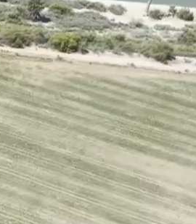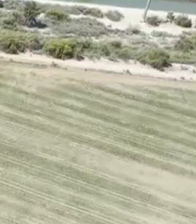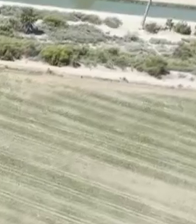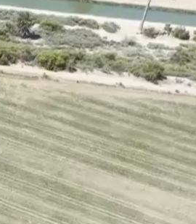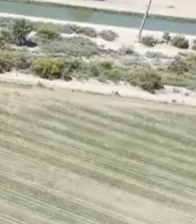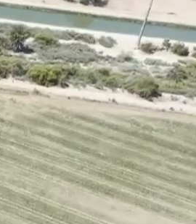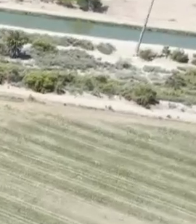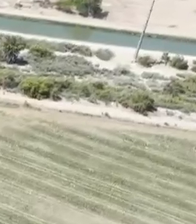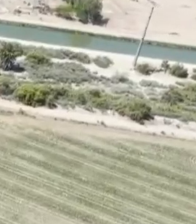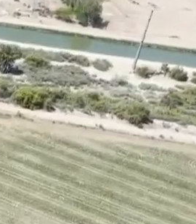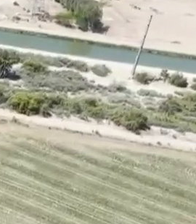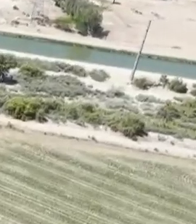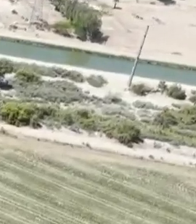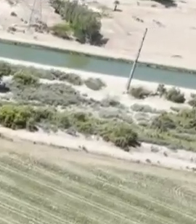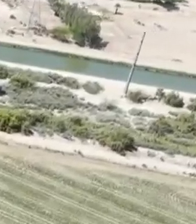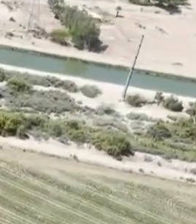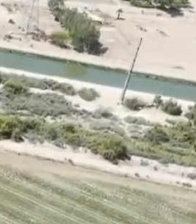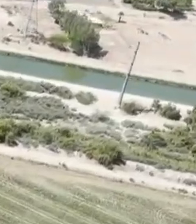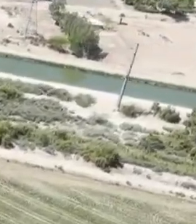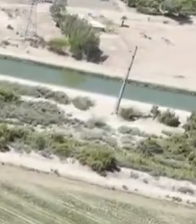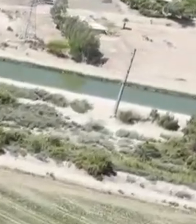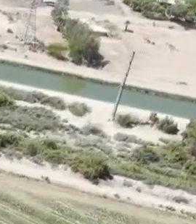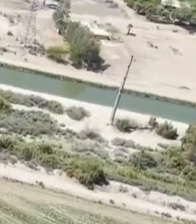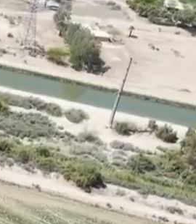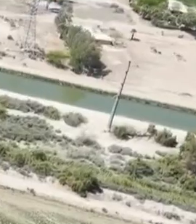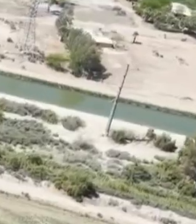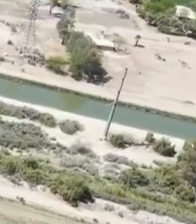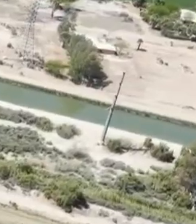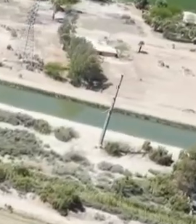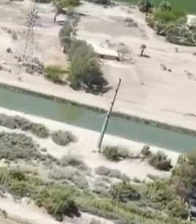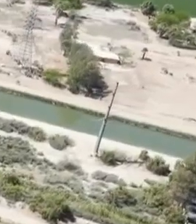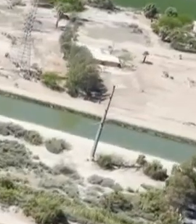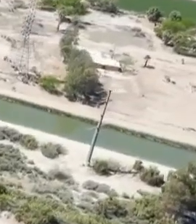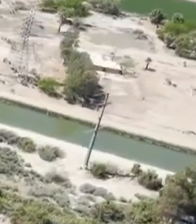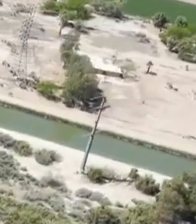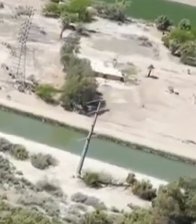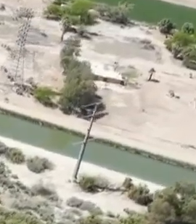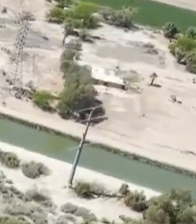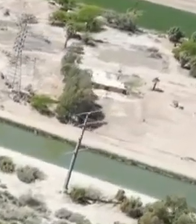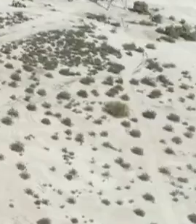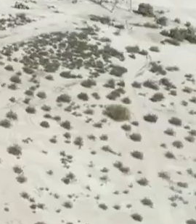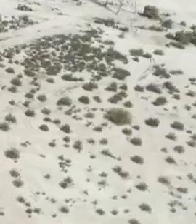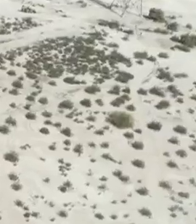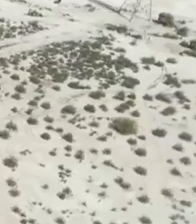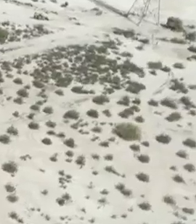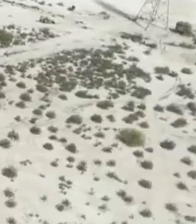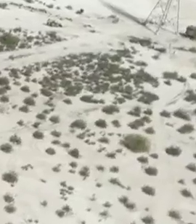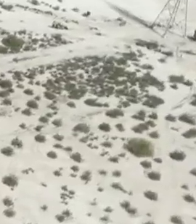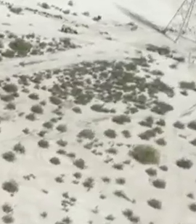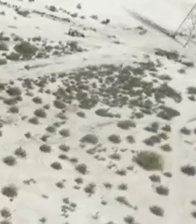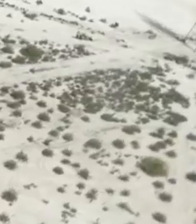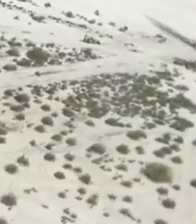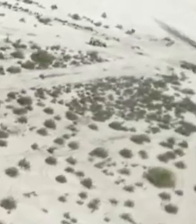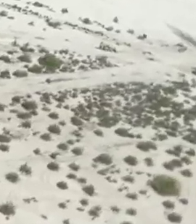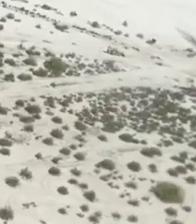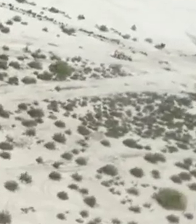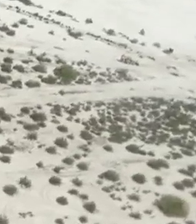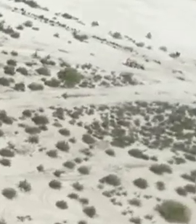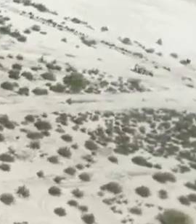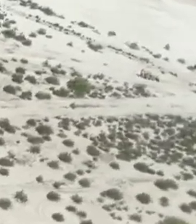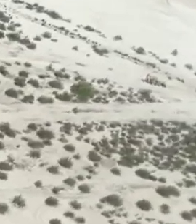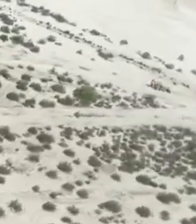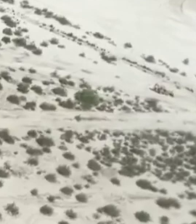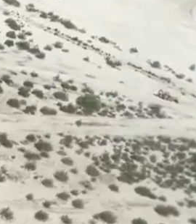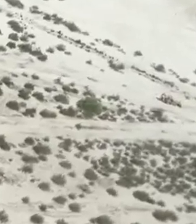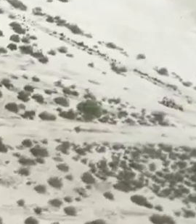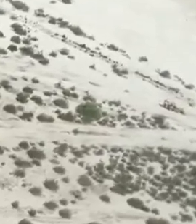En el caso de la transmisión, la CFE, en un ejercicio de planeación estratégica, elaboró un portafolio de 60 proyectos para fortalecer el